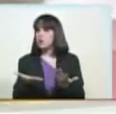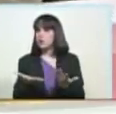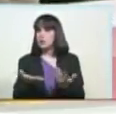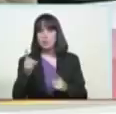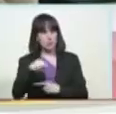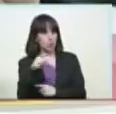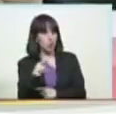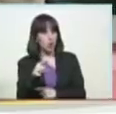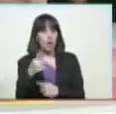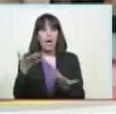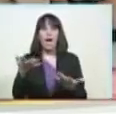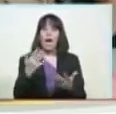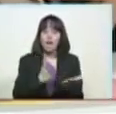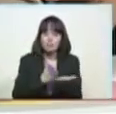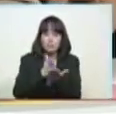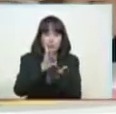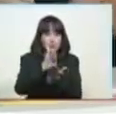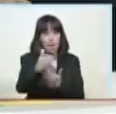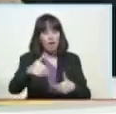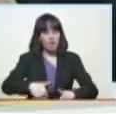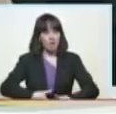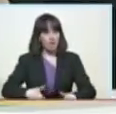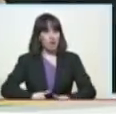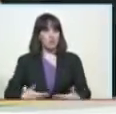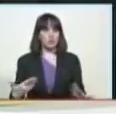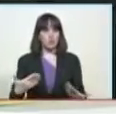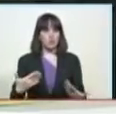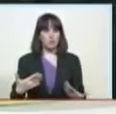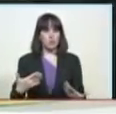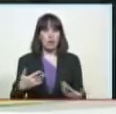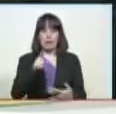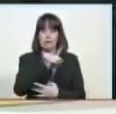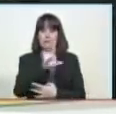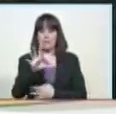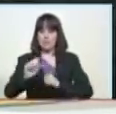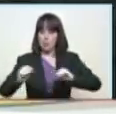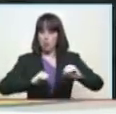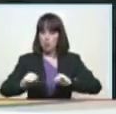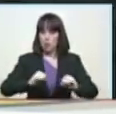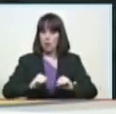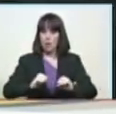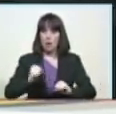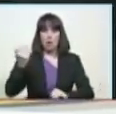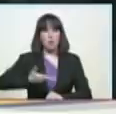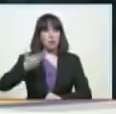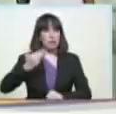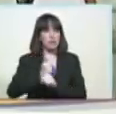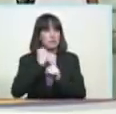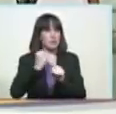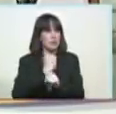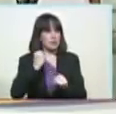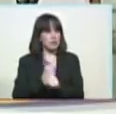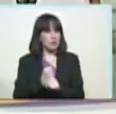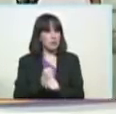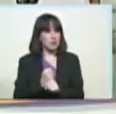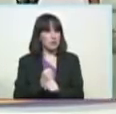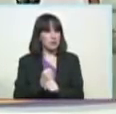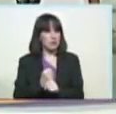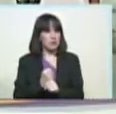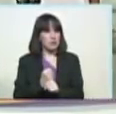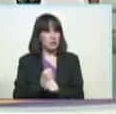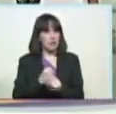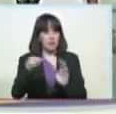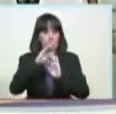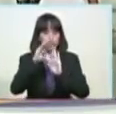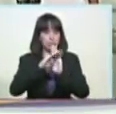hacia allá debemos dirigir el esfuerzo queridos compañeros 15 motores los 15 motores de la